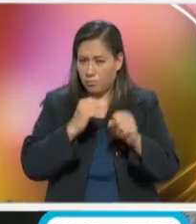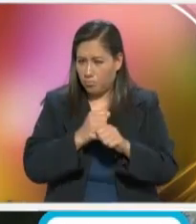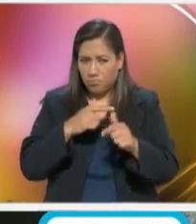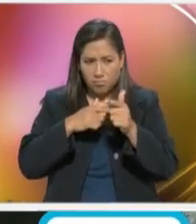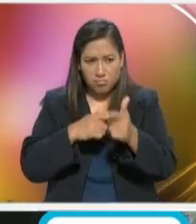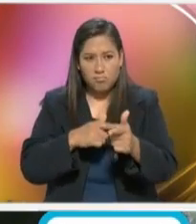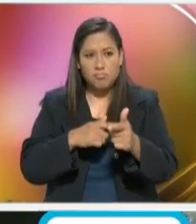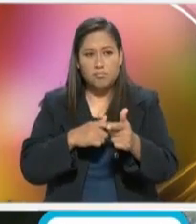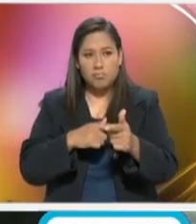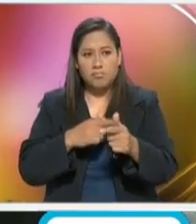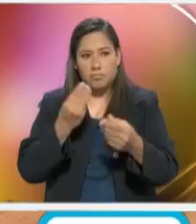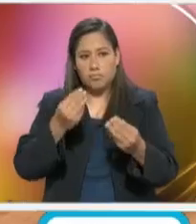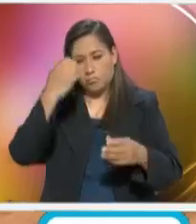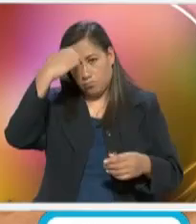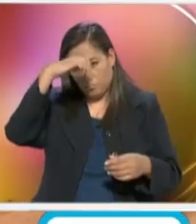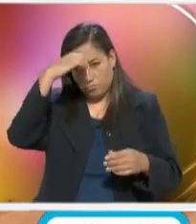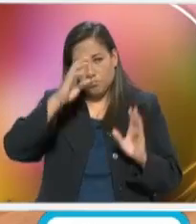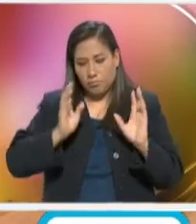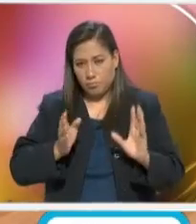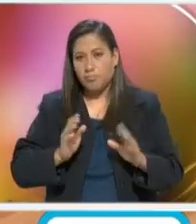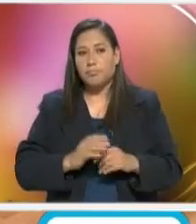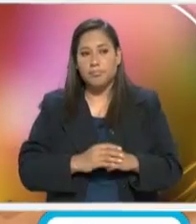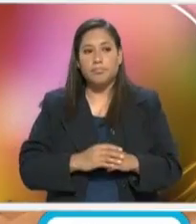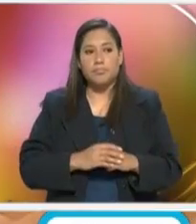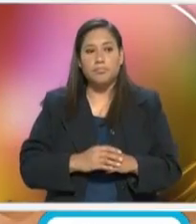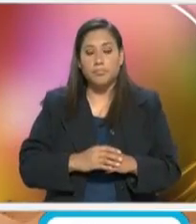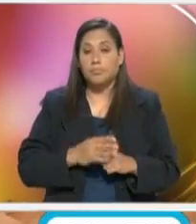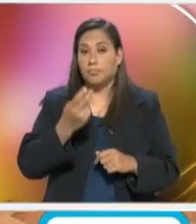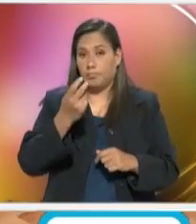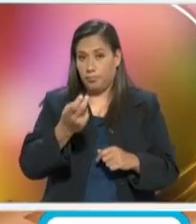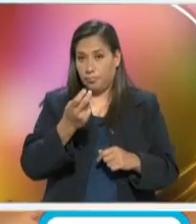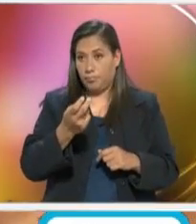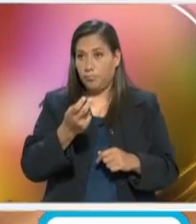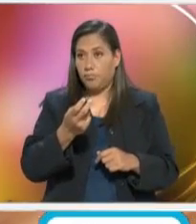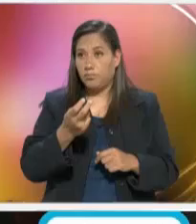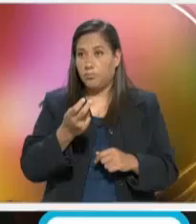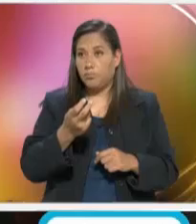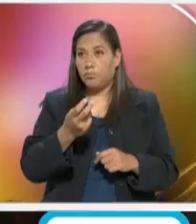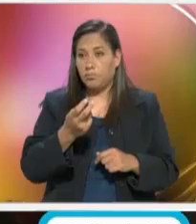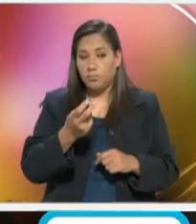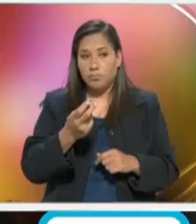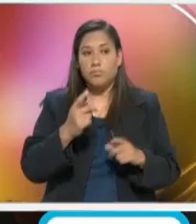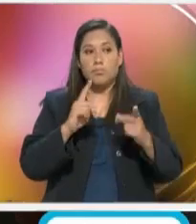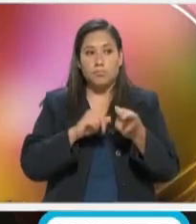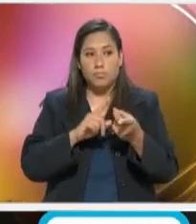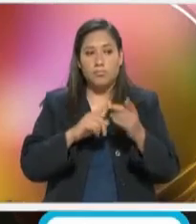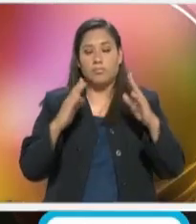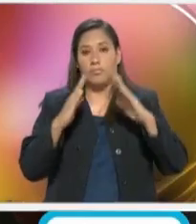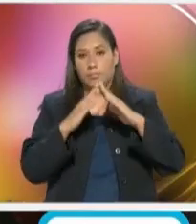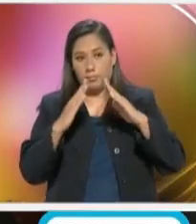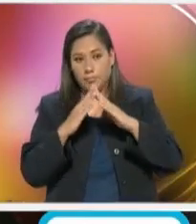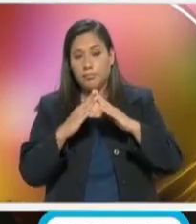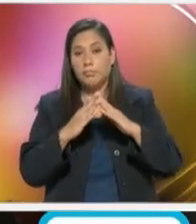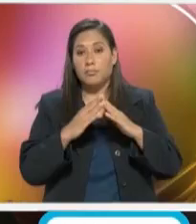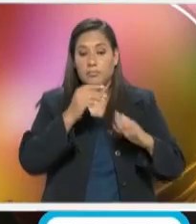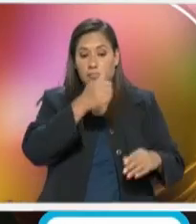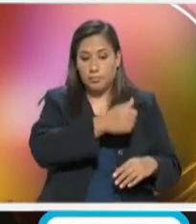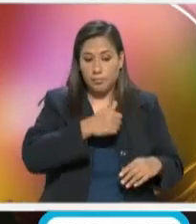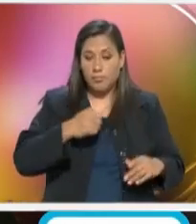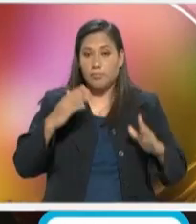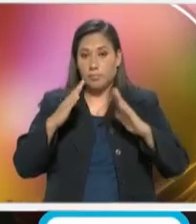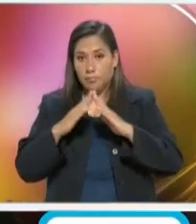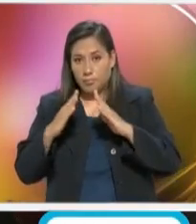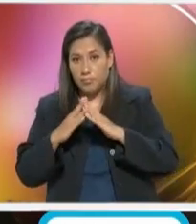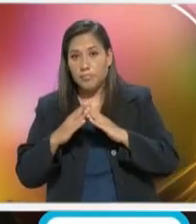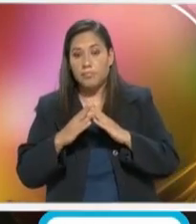que tenemos mucha experiencia Las de cómo hacer las herramientas. cosas, ¿no? Sin Este duda. modelo se aplica en las casas. Digamos que cada casa es una